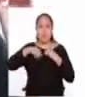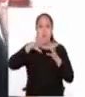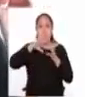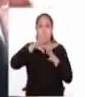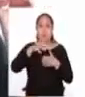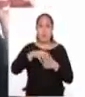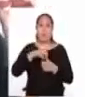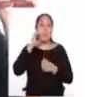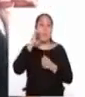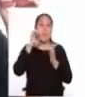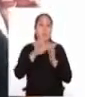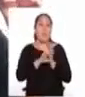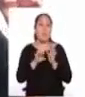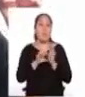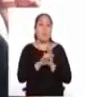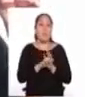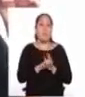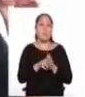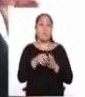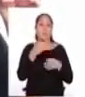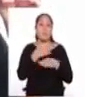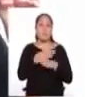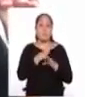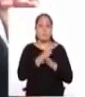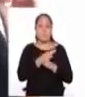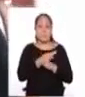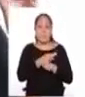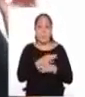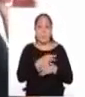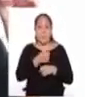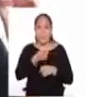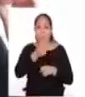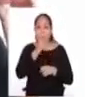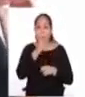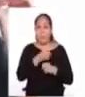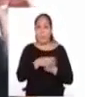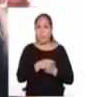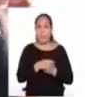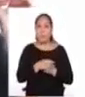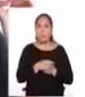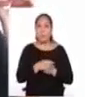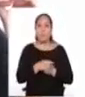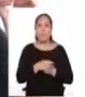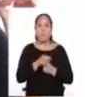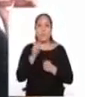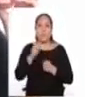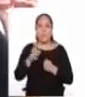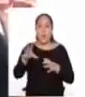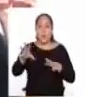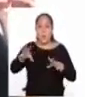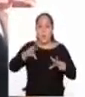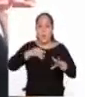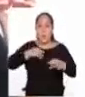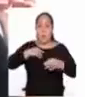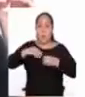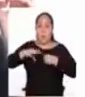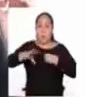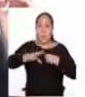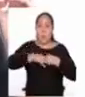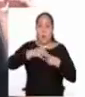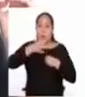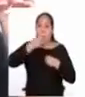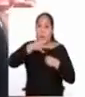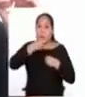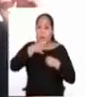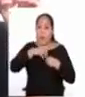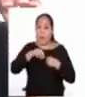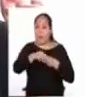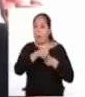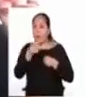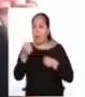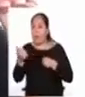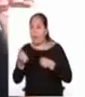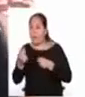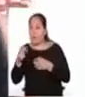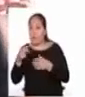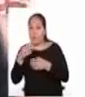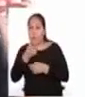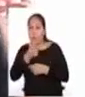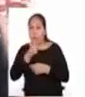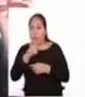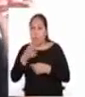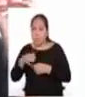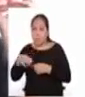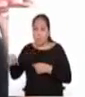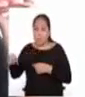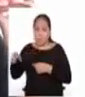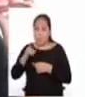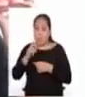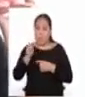ejemplo, la capacidad del agua de absorber calor es mayor a la de otros líquidos. Asimismo,